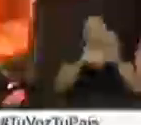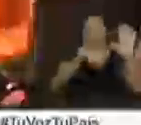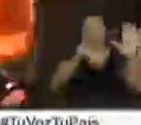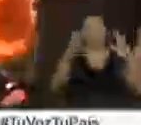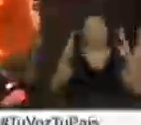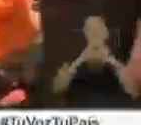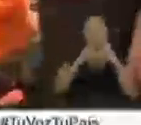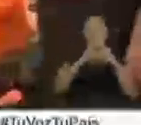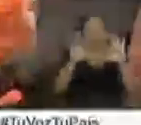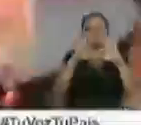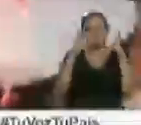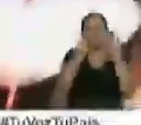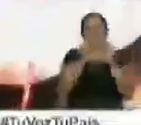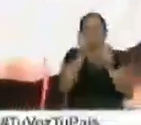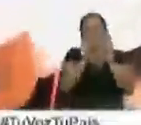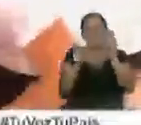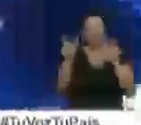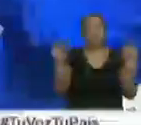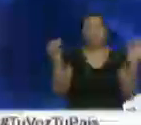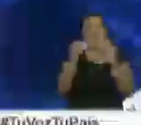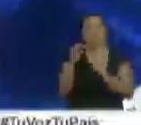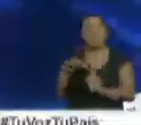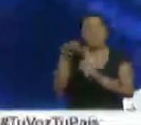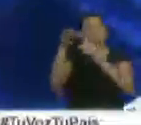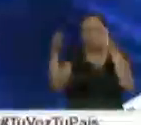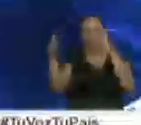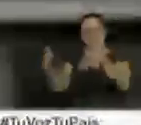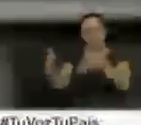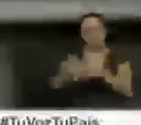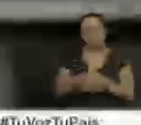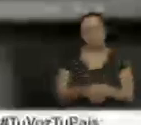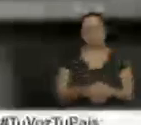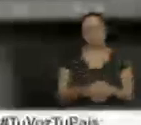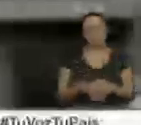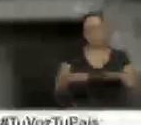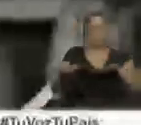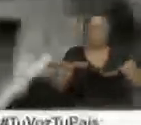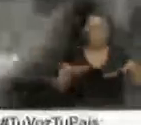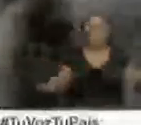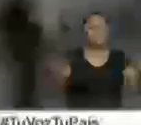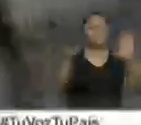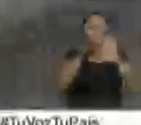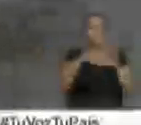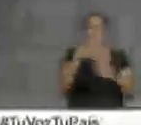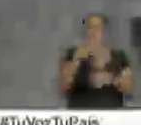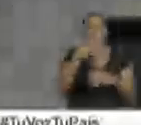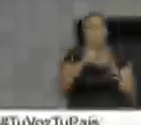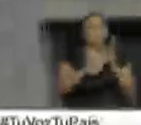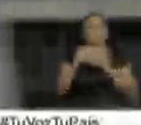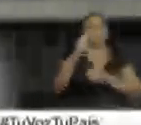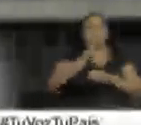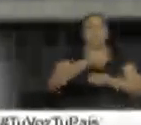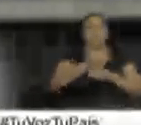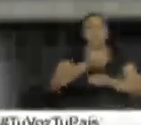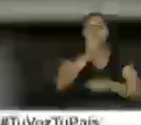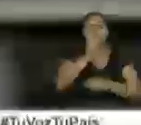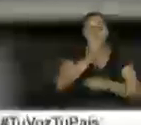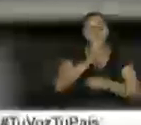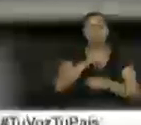para las familias con personas de grupos de atención prioritaria. En coordinación con el Ministerio de Trabajo, se